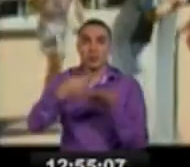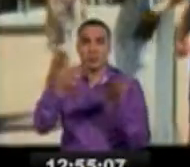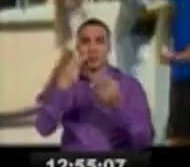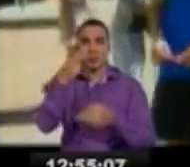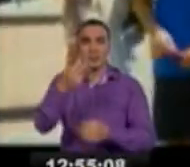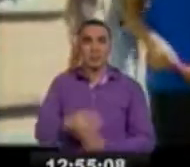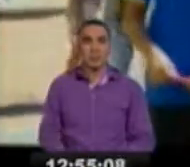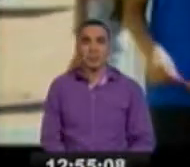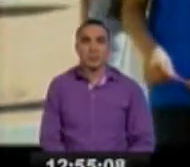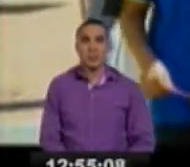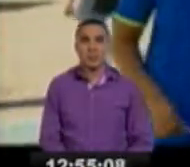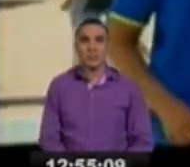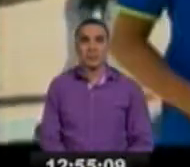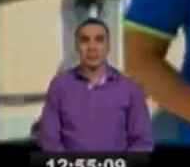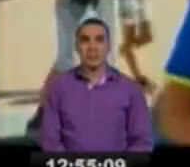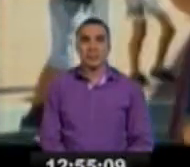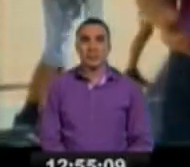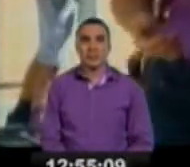Carmena.